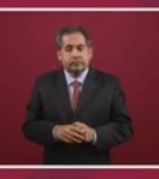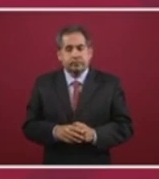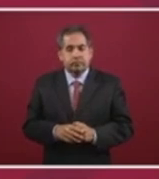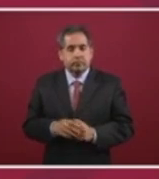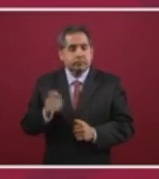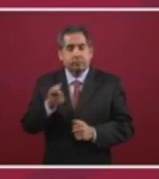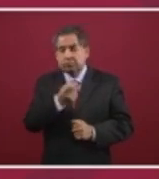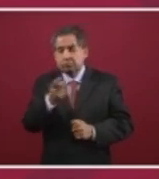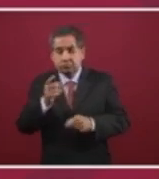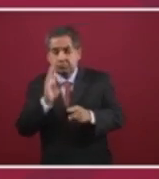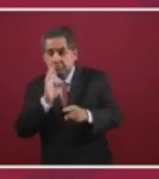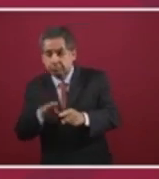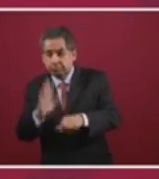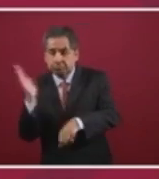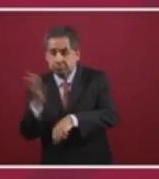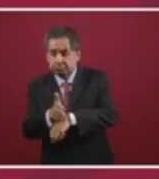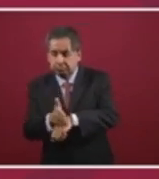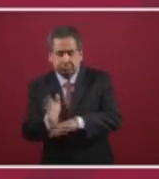impunidad,